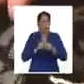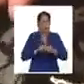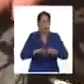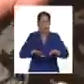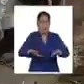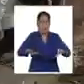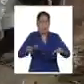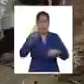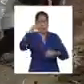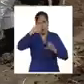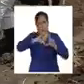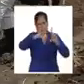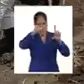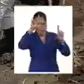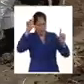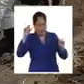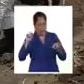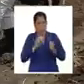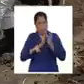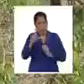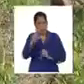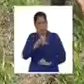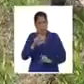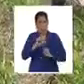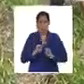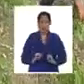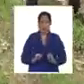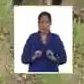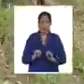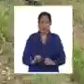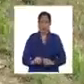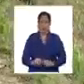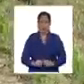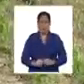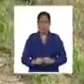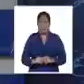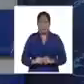por toda la nación. En Camagüey, Luis Naranjo, Sistema Informativo de la Televisión Cubana.